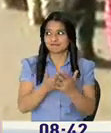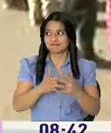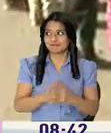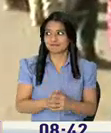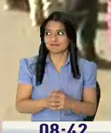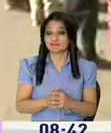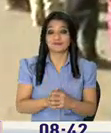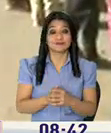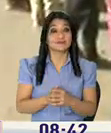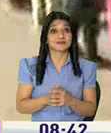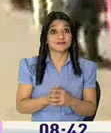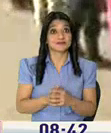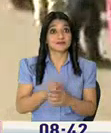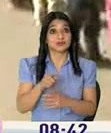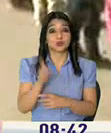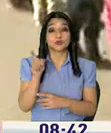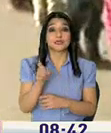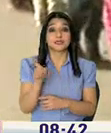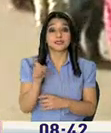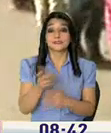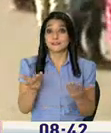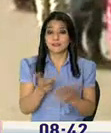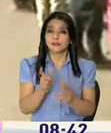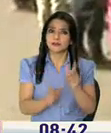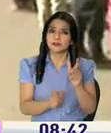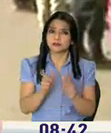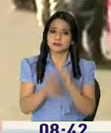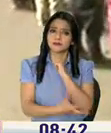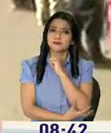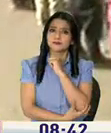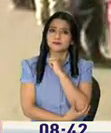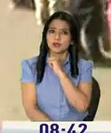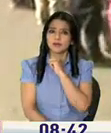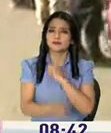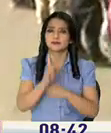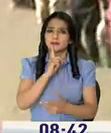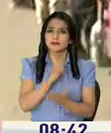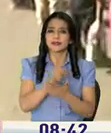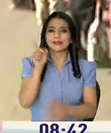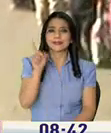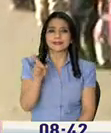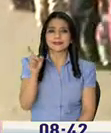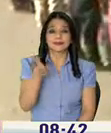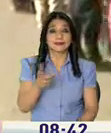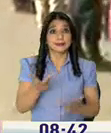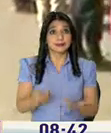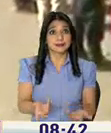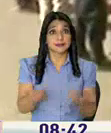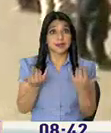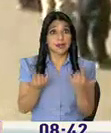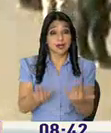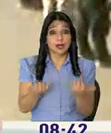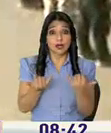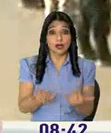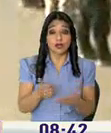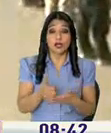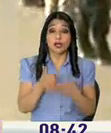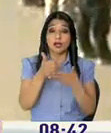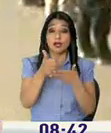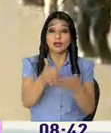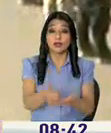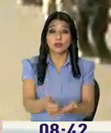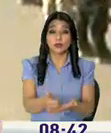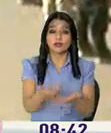ustedes necesitan, ustedes son personas de escasos recursos que realmente lo necesitan y hoy con esta ayuda queremos